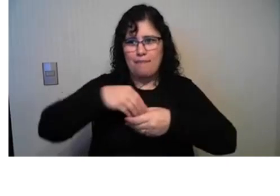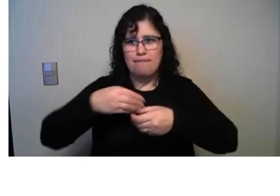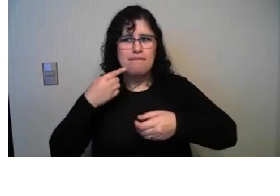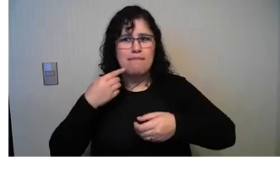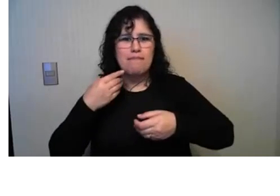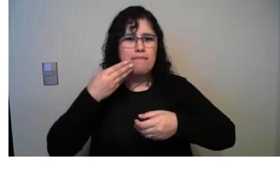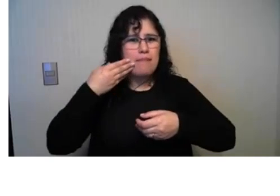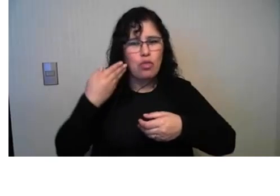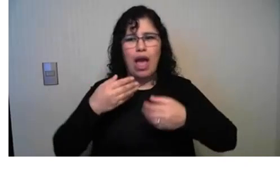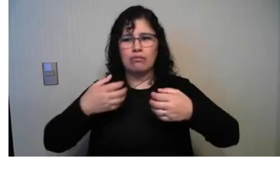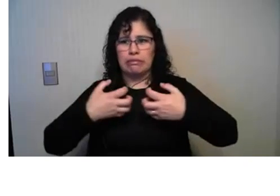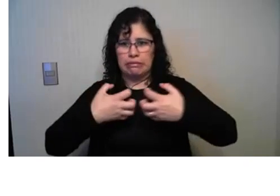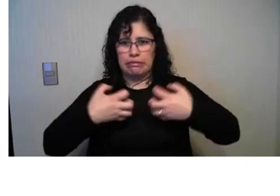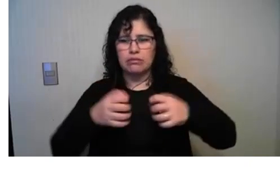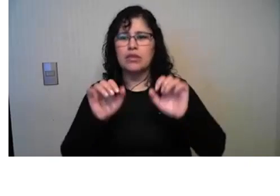Bien.